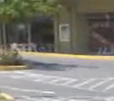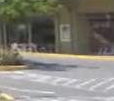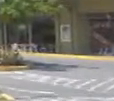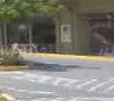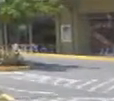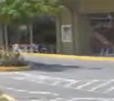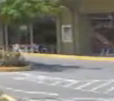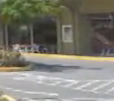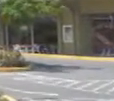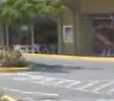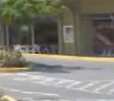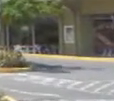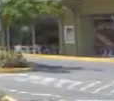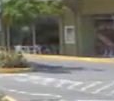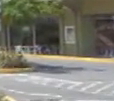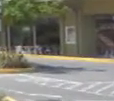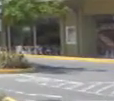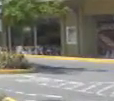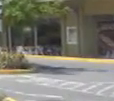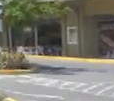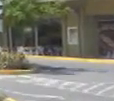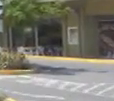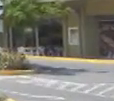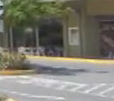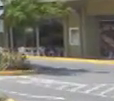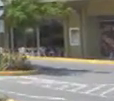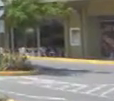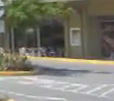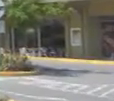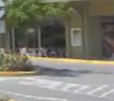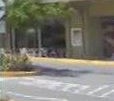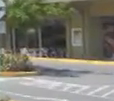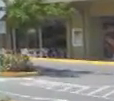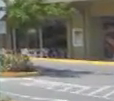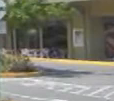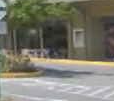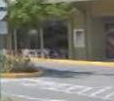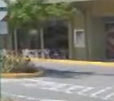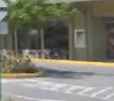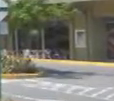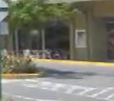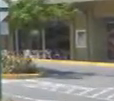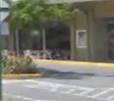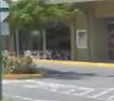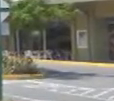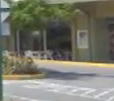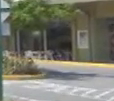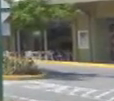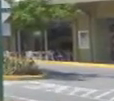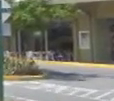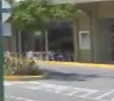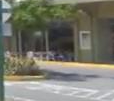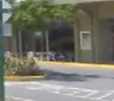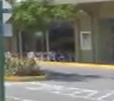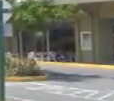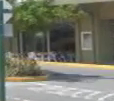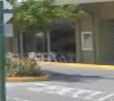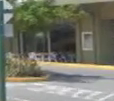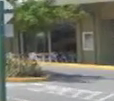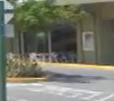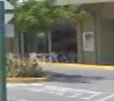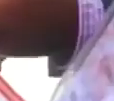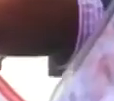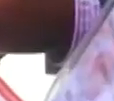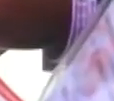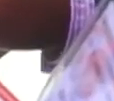SUTEL realice una propuesta en la cual las empresas telefónicas puedan ofrecer el servicio de Internet móvil pospago bajo la modalidad de pago por descarga